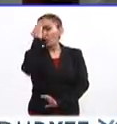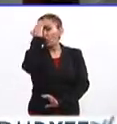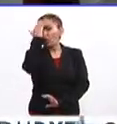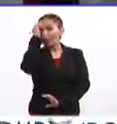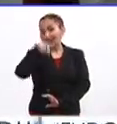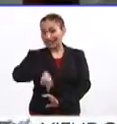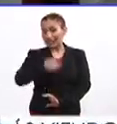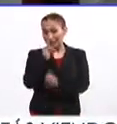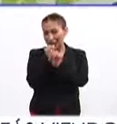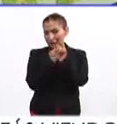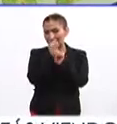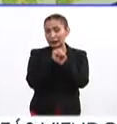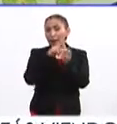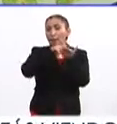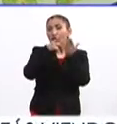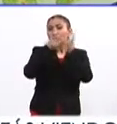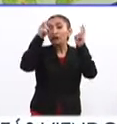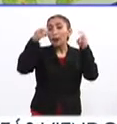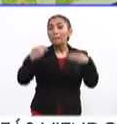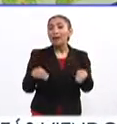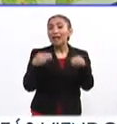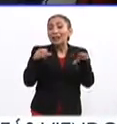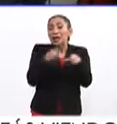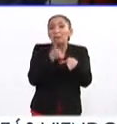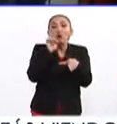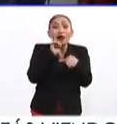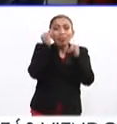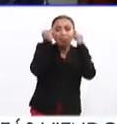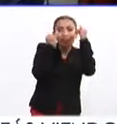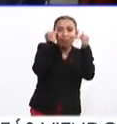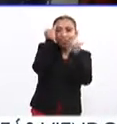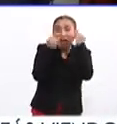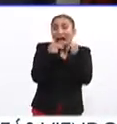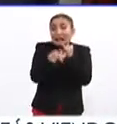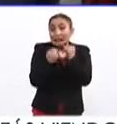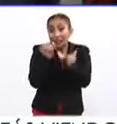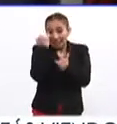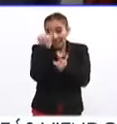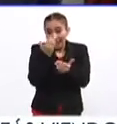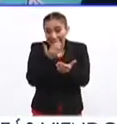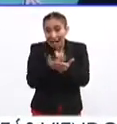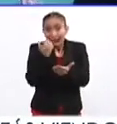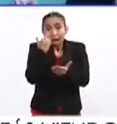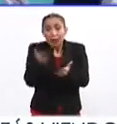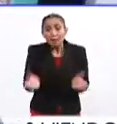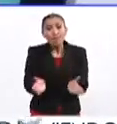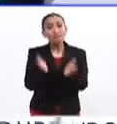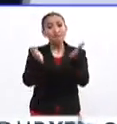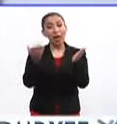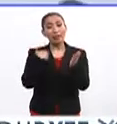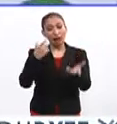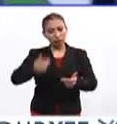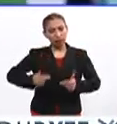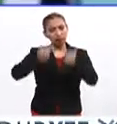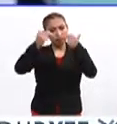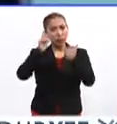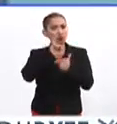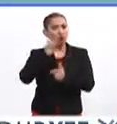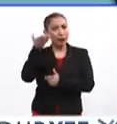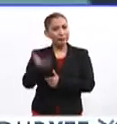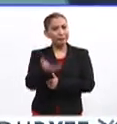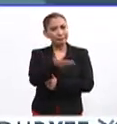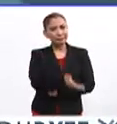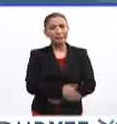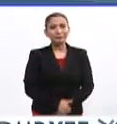Conoce en nuestro reportaje el proyecto Mercadito Mujeres Creativas, una iniciativa que busca promover el emprendimiento de